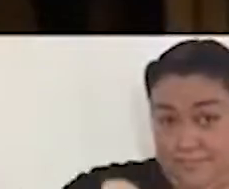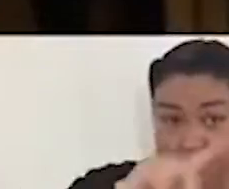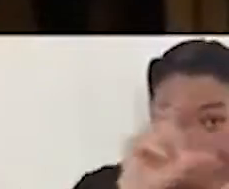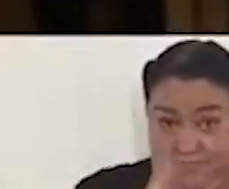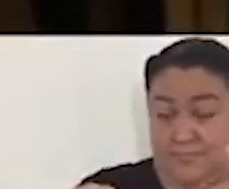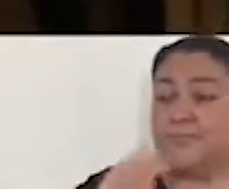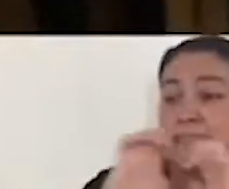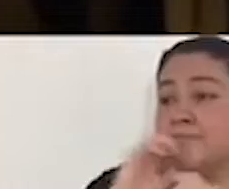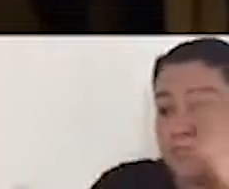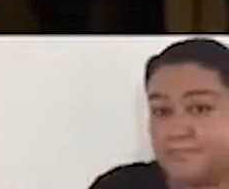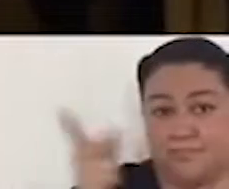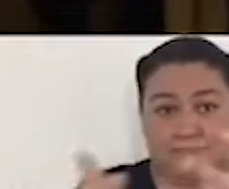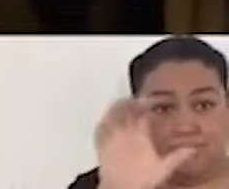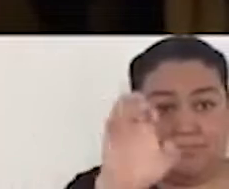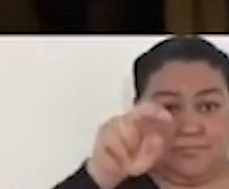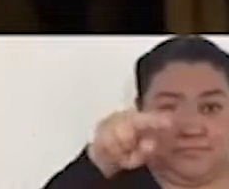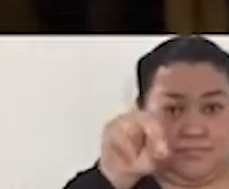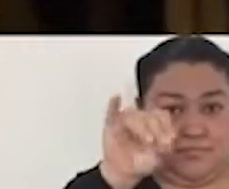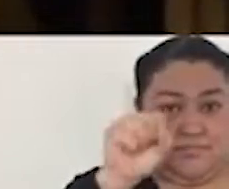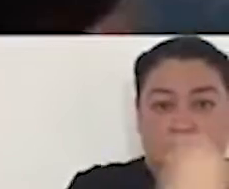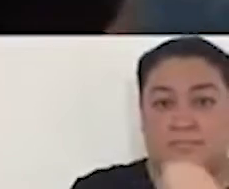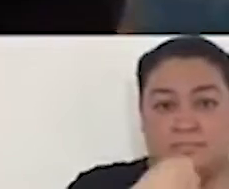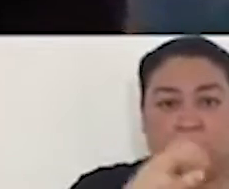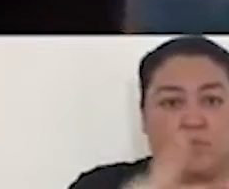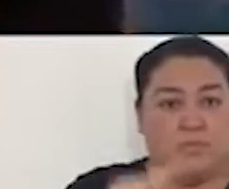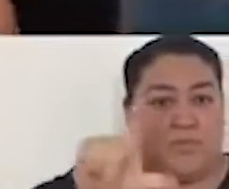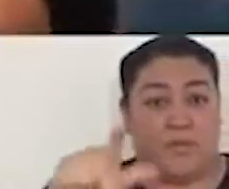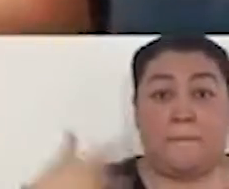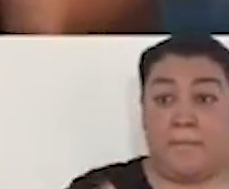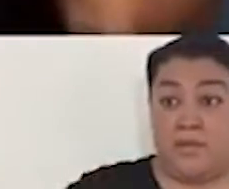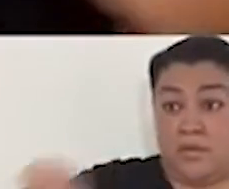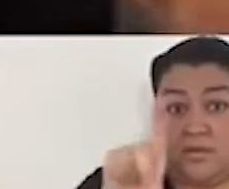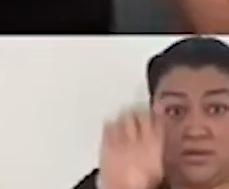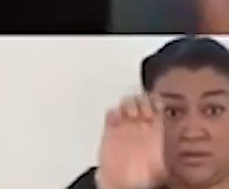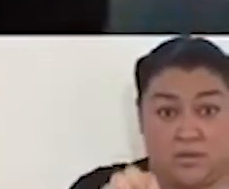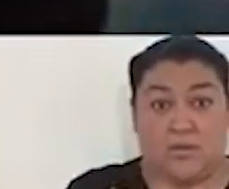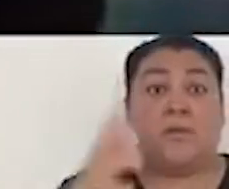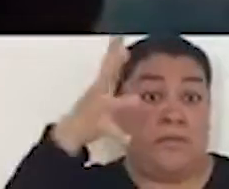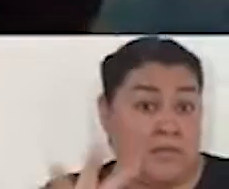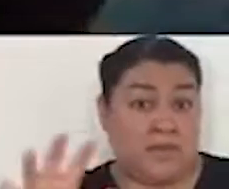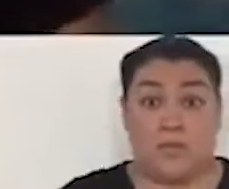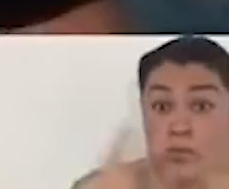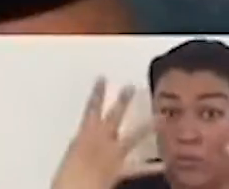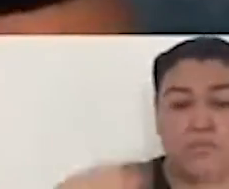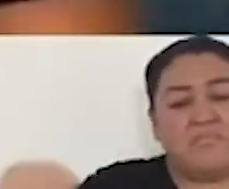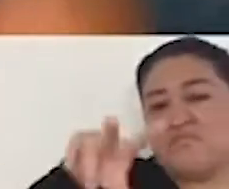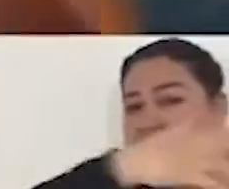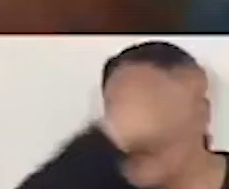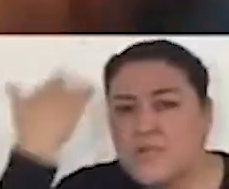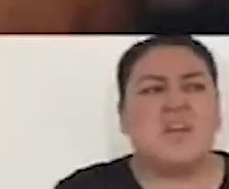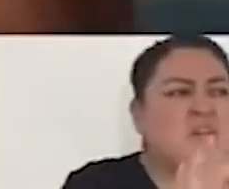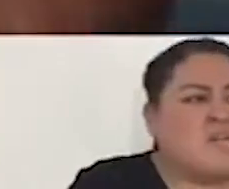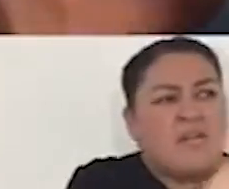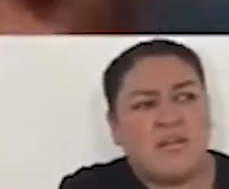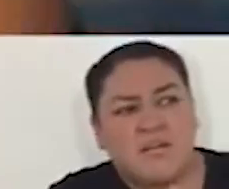¿Cómo un acto de humanidad se puede tomar el creciente interés de muchas sociedades, incluyendo la mexicana, por comenzar a entender el lenguaje de señas, que